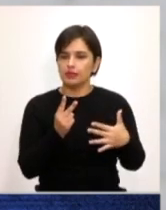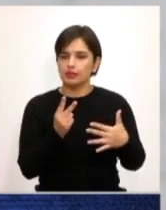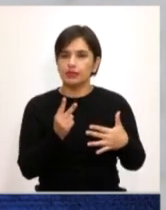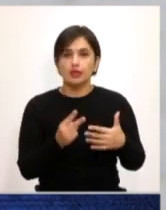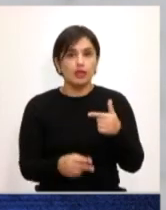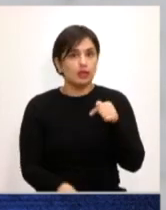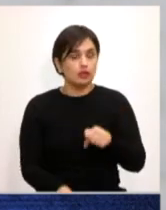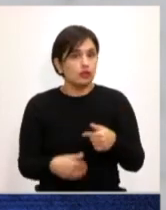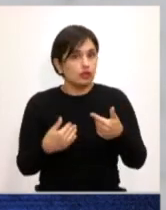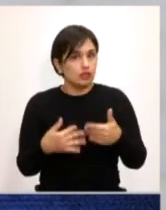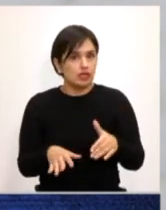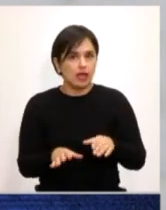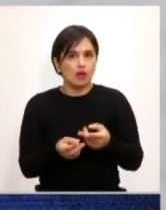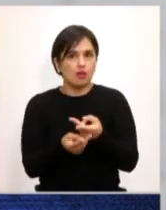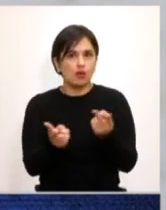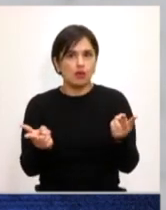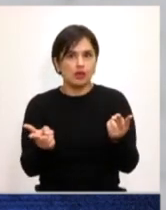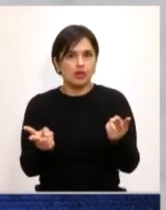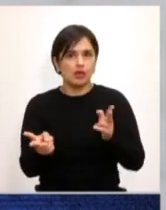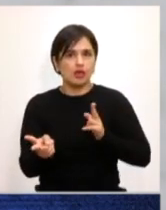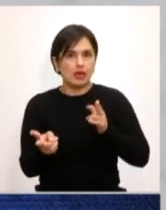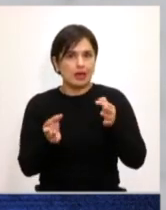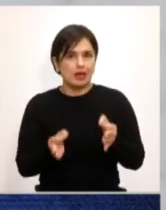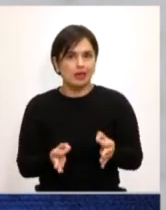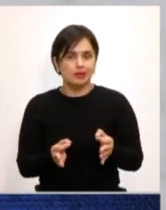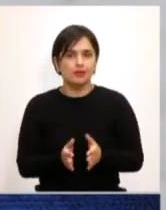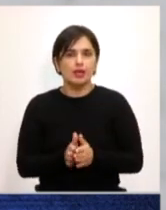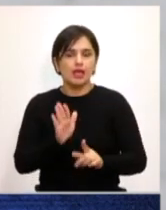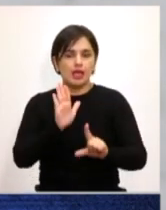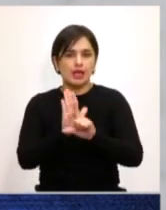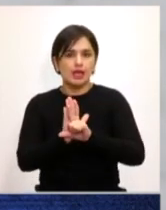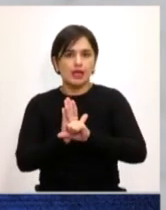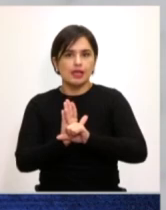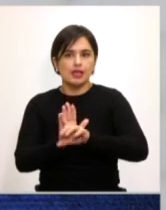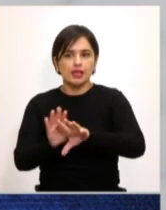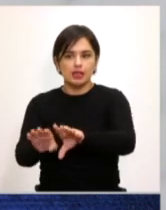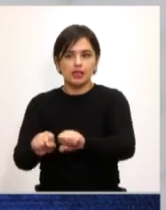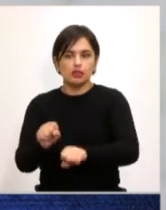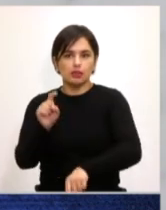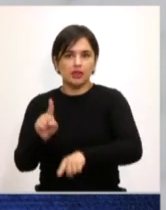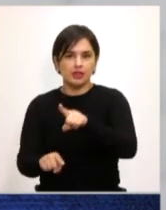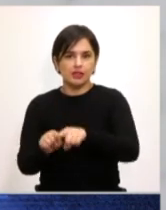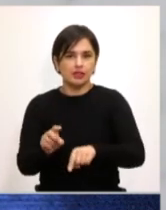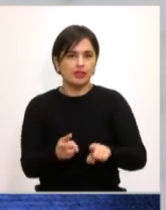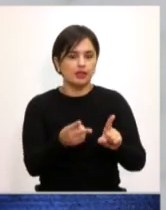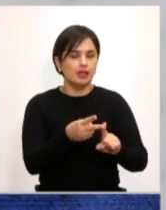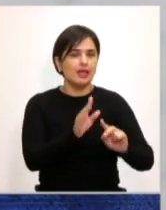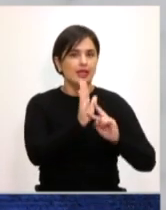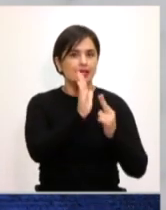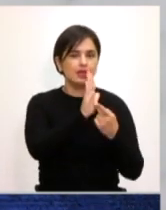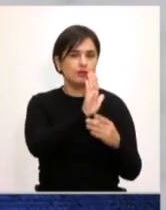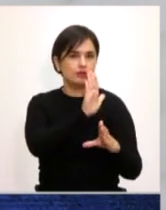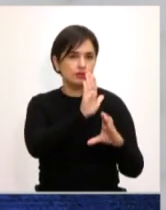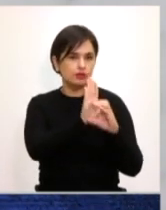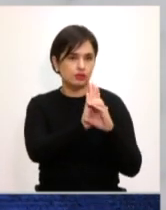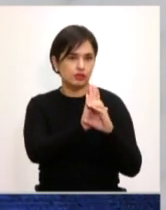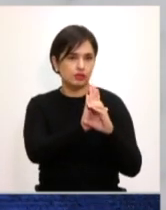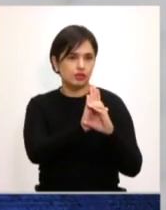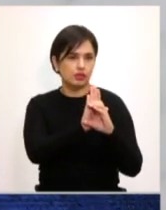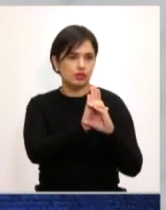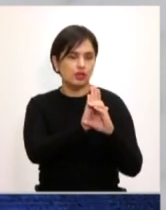hoy ya se encuentran publicadas. La Ley de Usurpaciones y la reforma constitucional que crea la